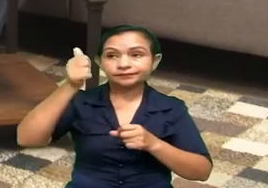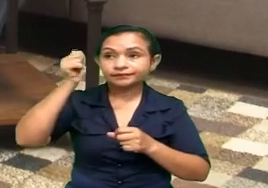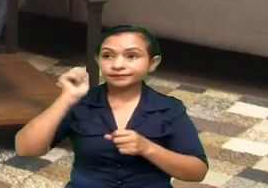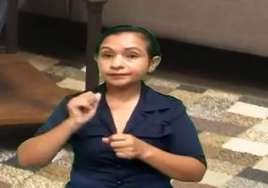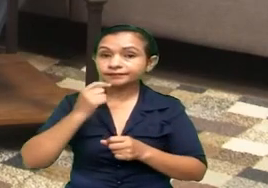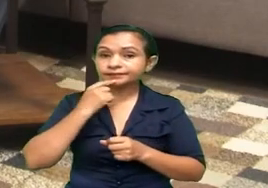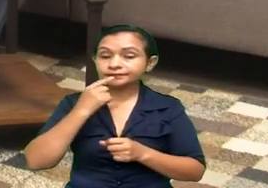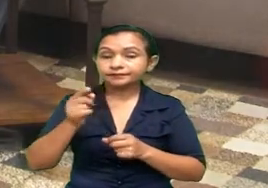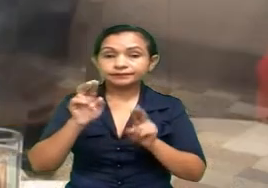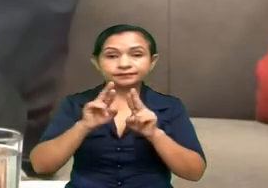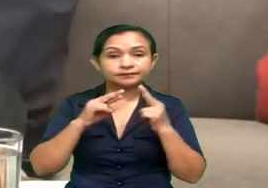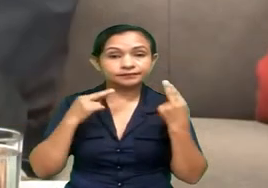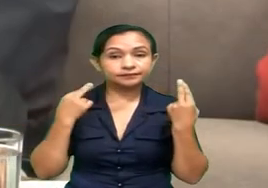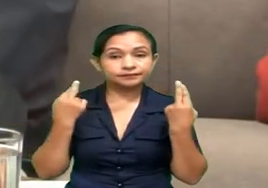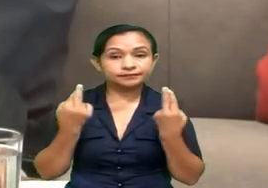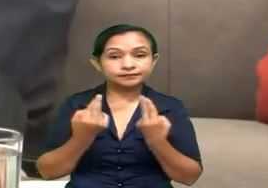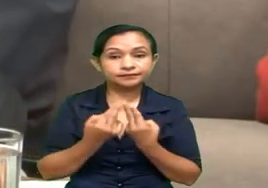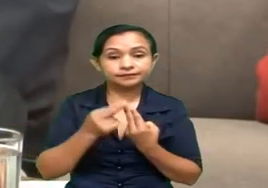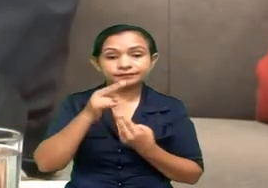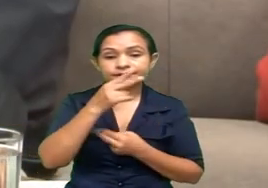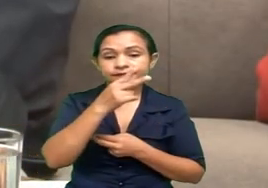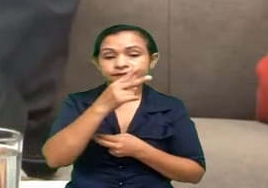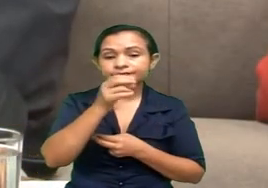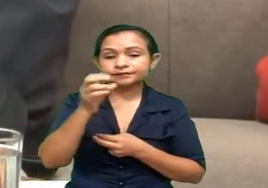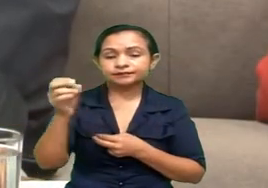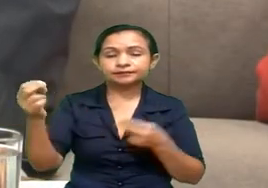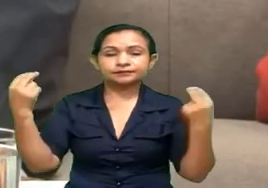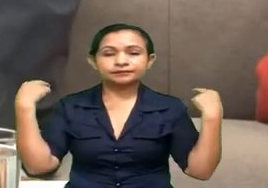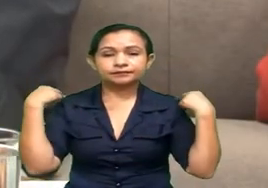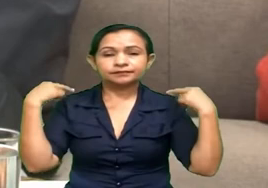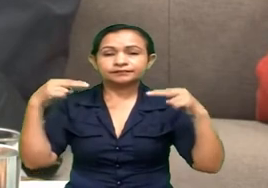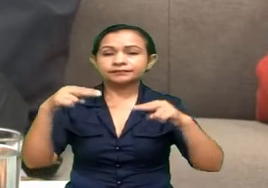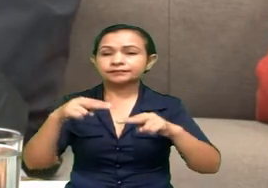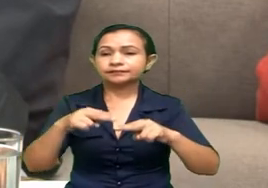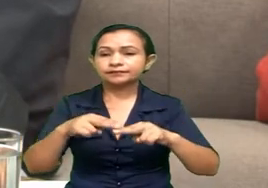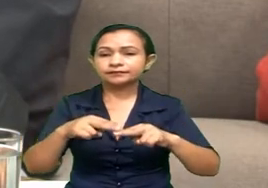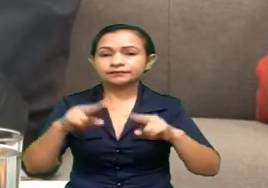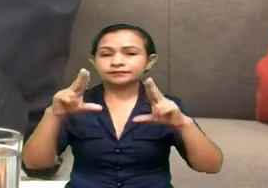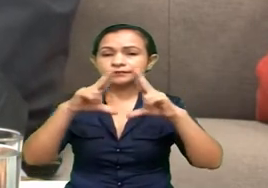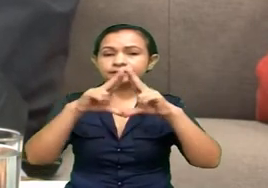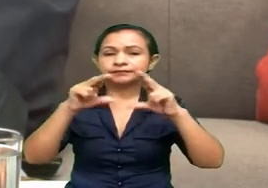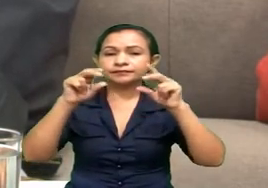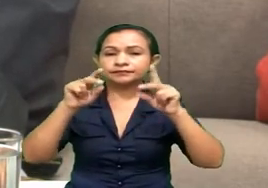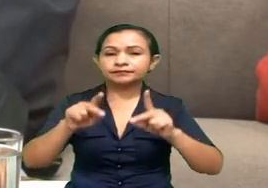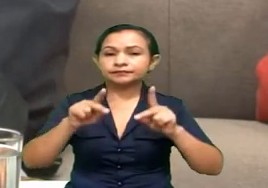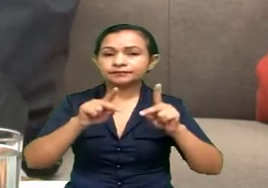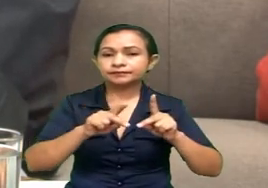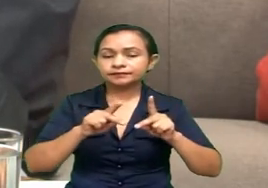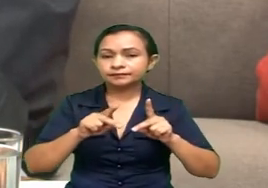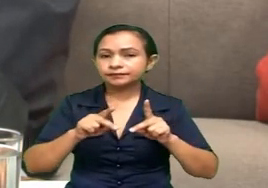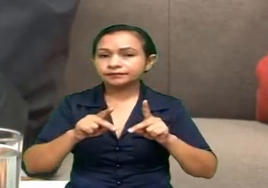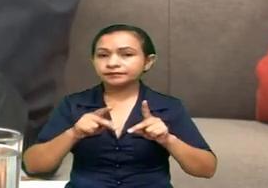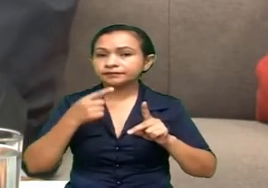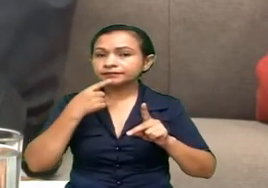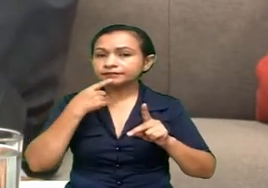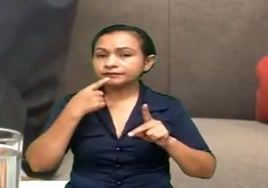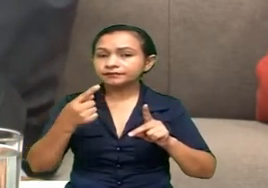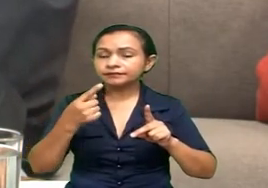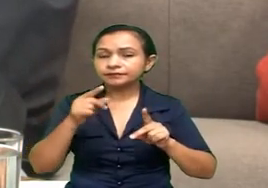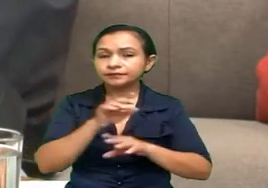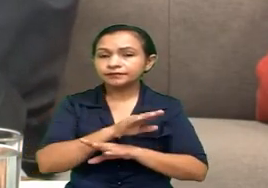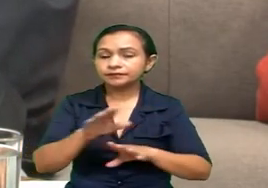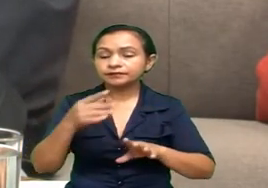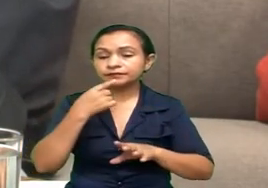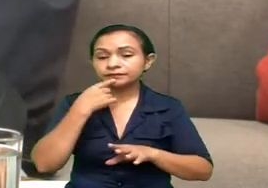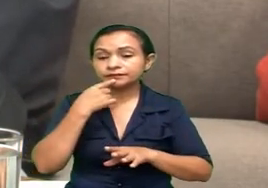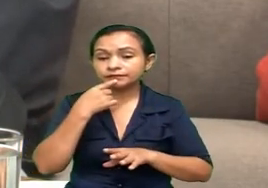Estuve reunido con más de 200 profesores nicaragüenses, y mi última